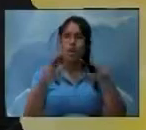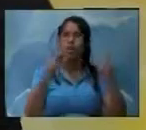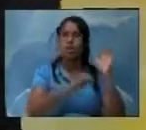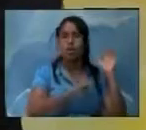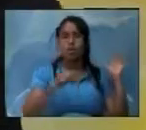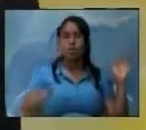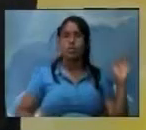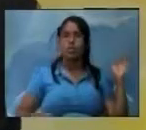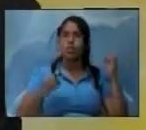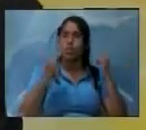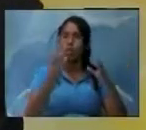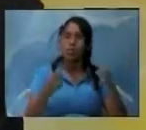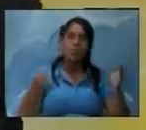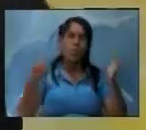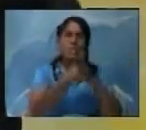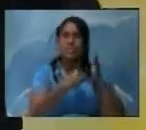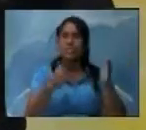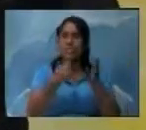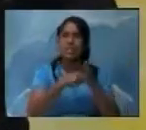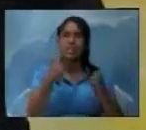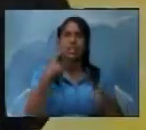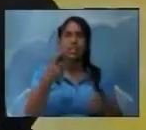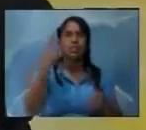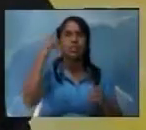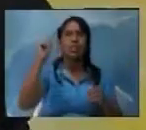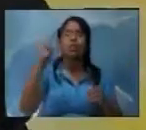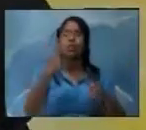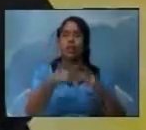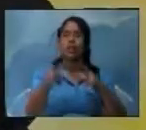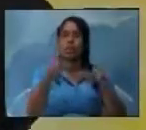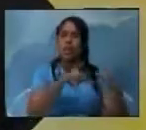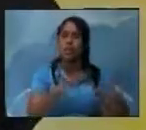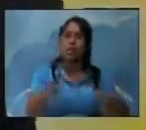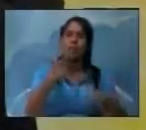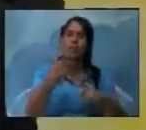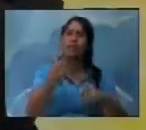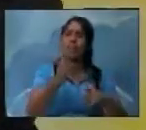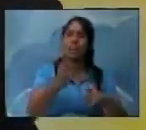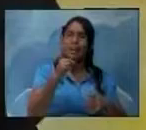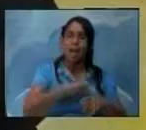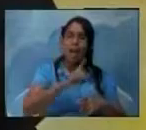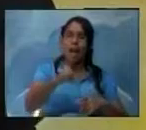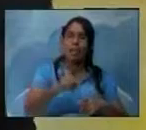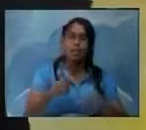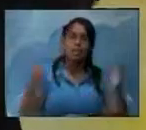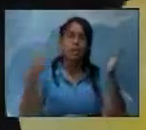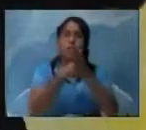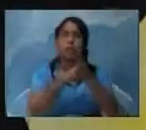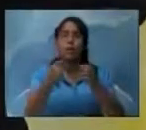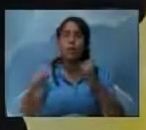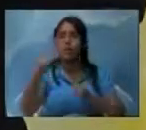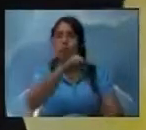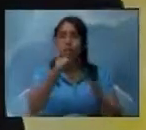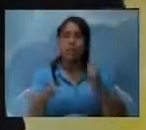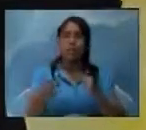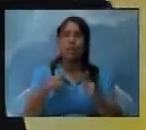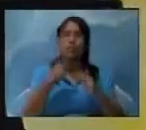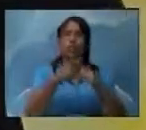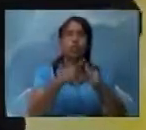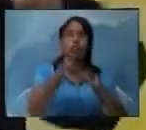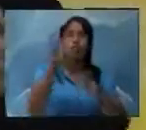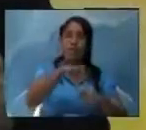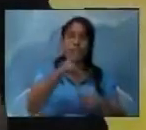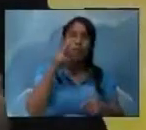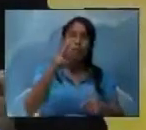Señor? ¿Cuántos accidentes? Y usted dice, ay, por la pestaña de un mosquito, casi que me atropella. Ay, que si no ahora, es que usted